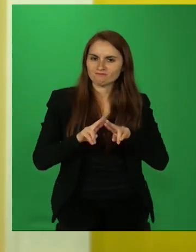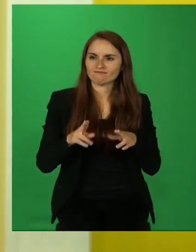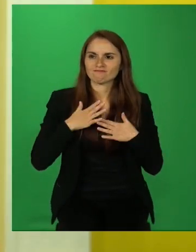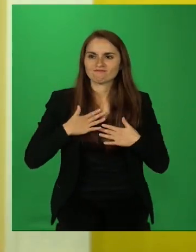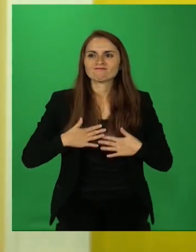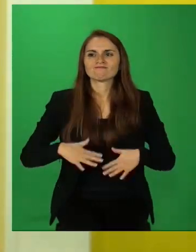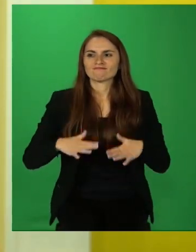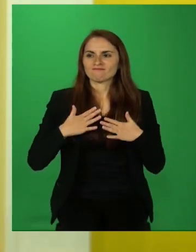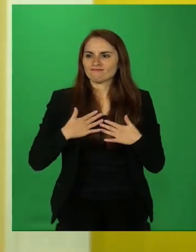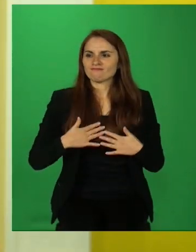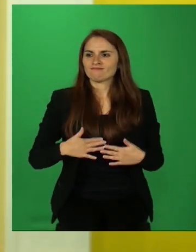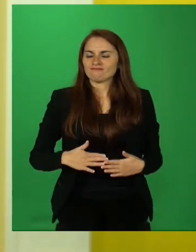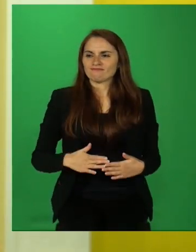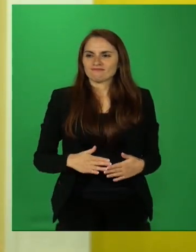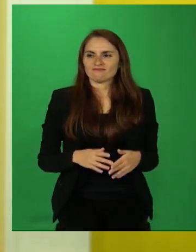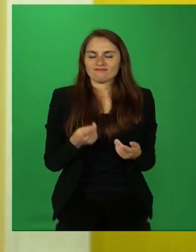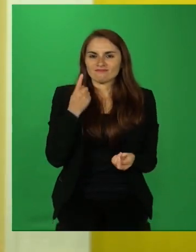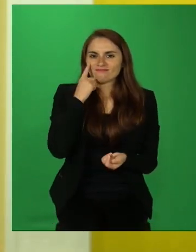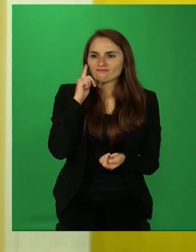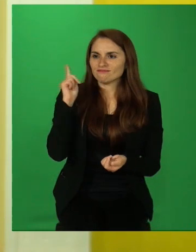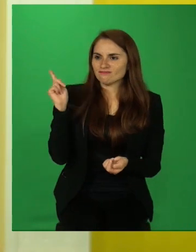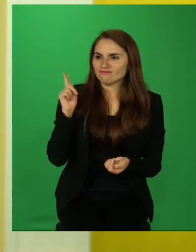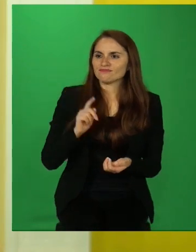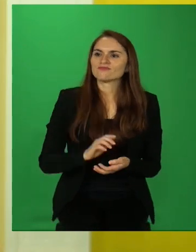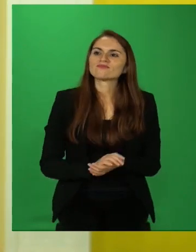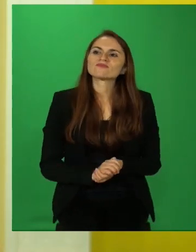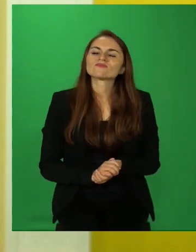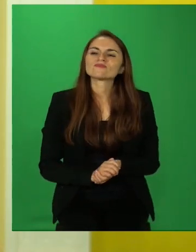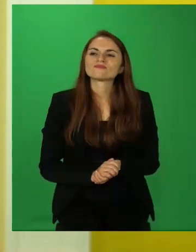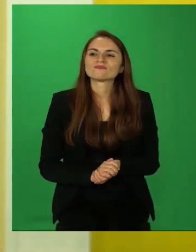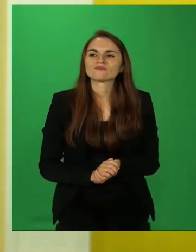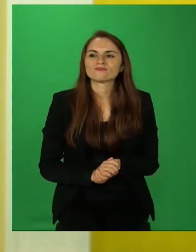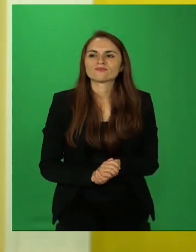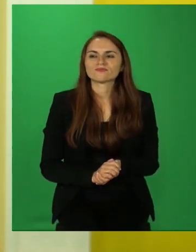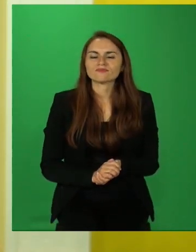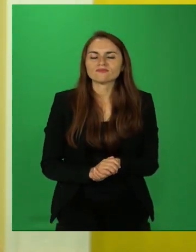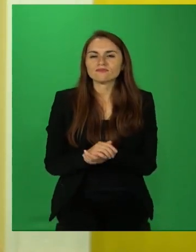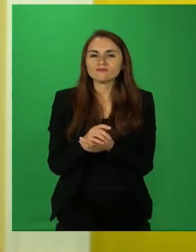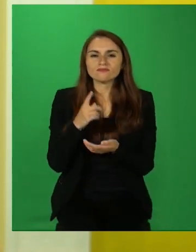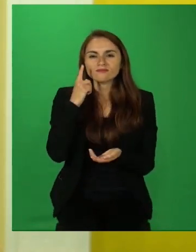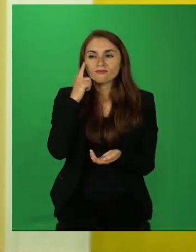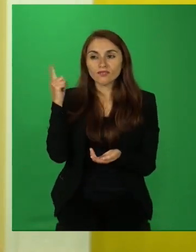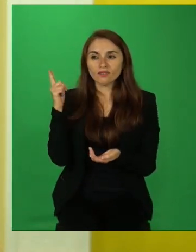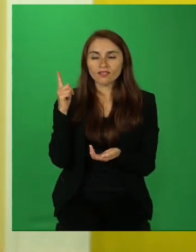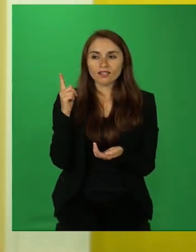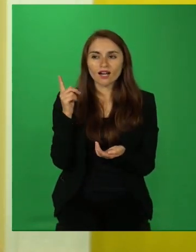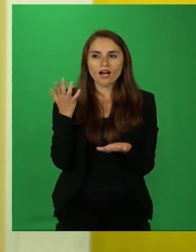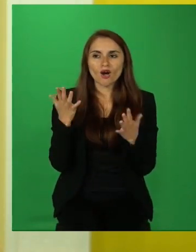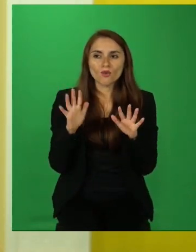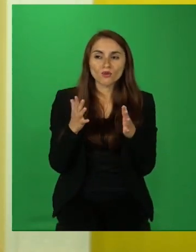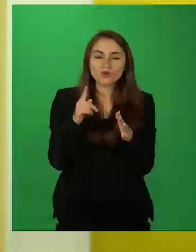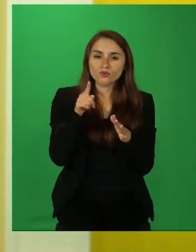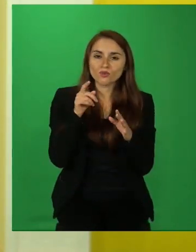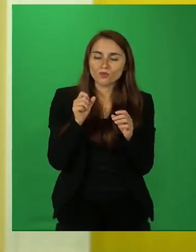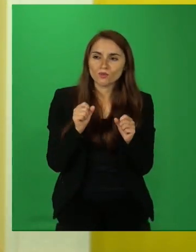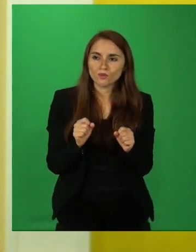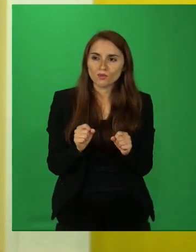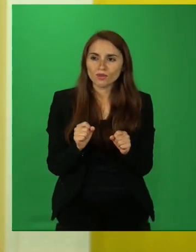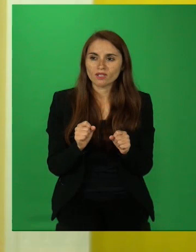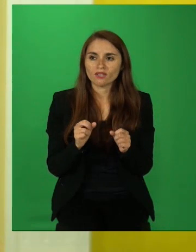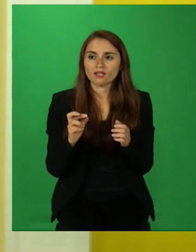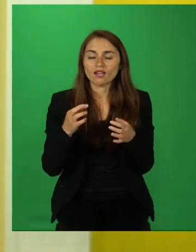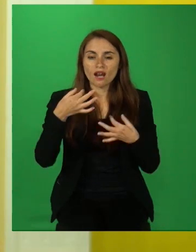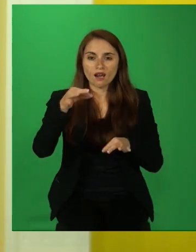trabajar tranquilos mira qué fácil va a ser mirá este ejercicio puedes encontrarlo en